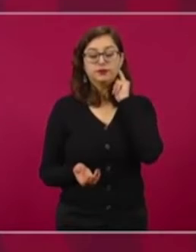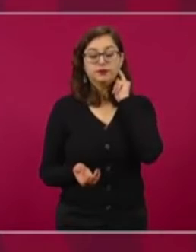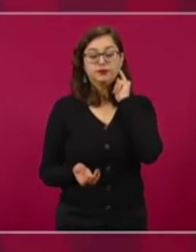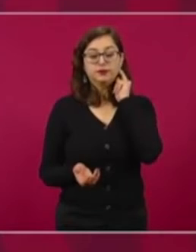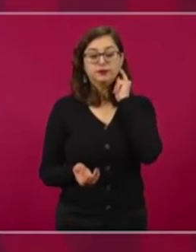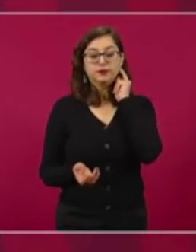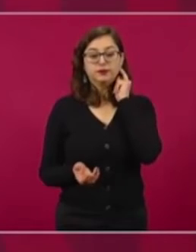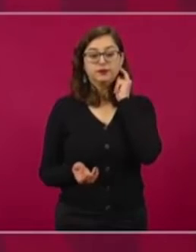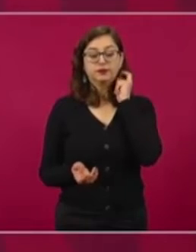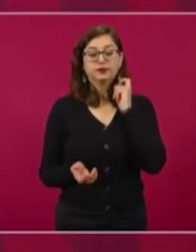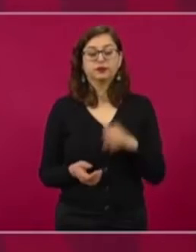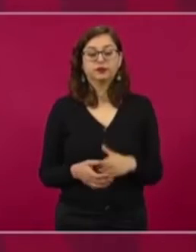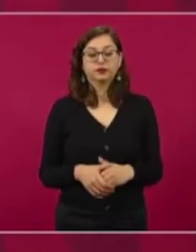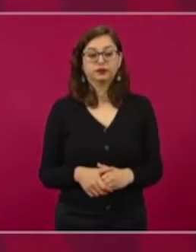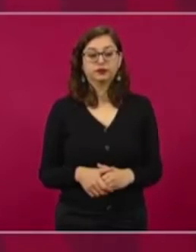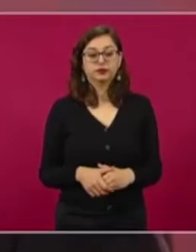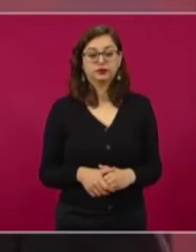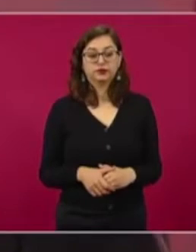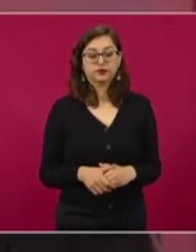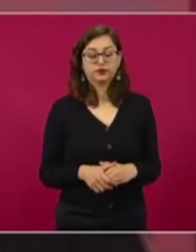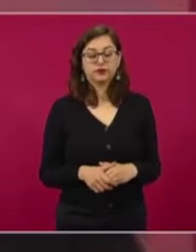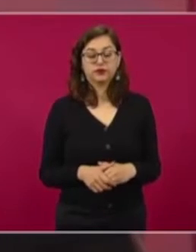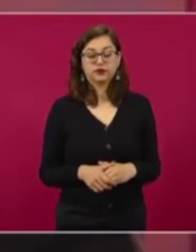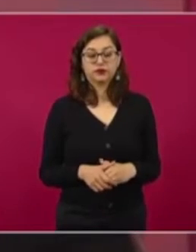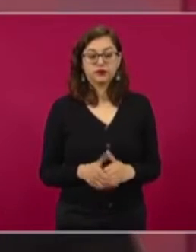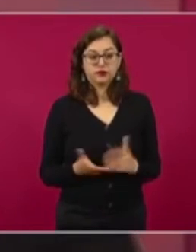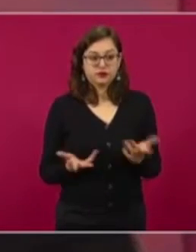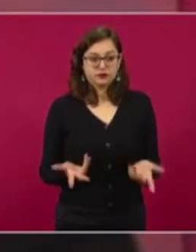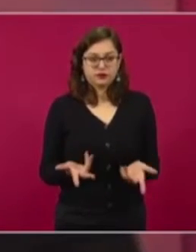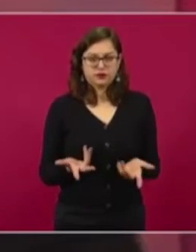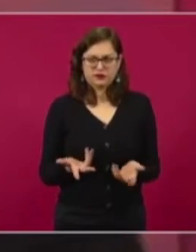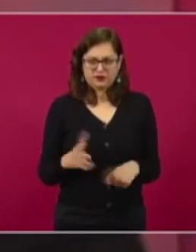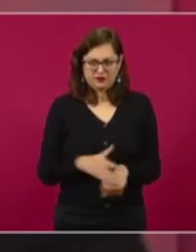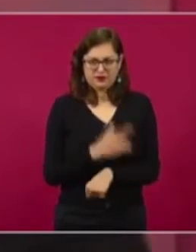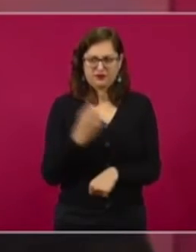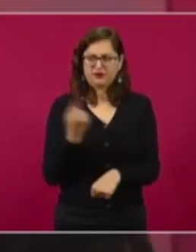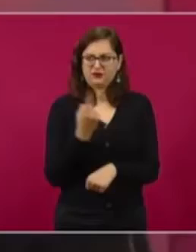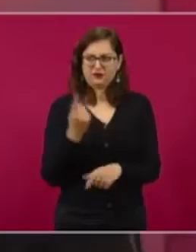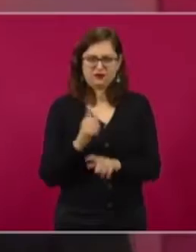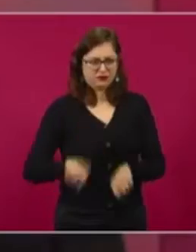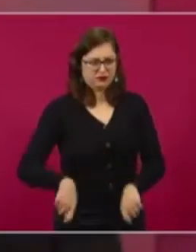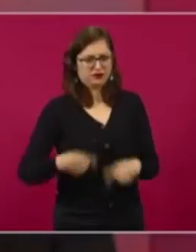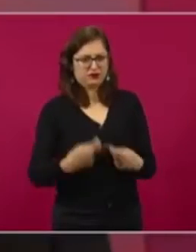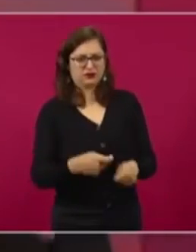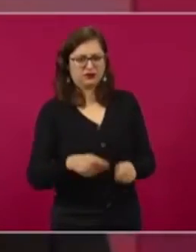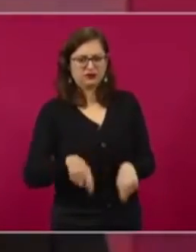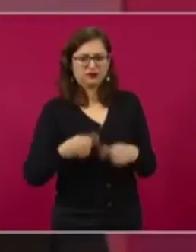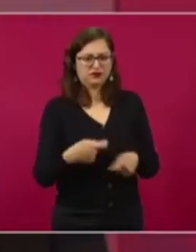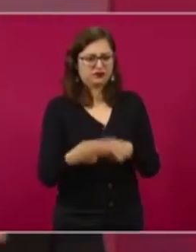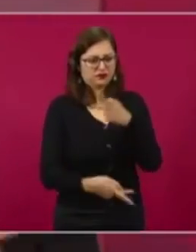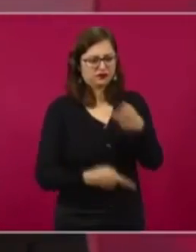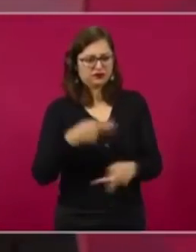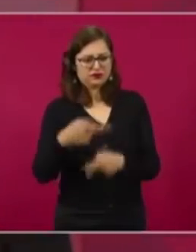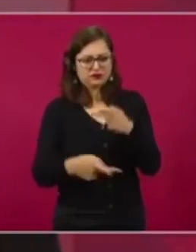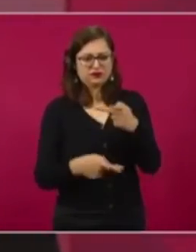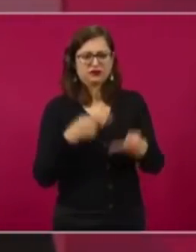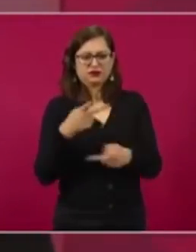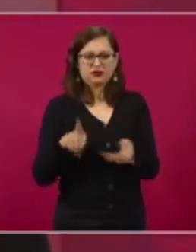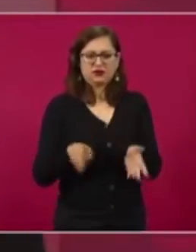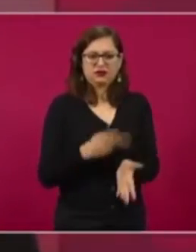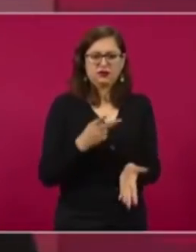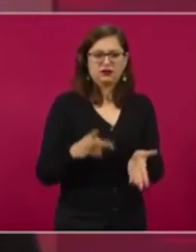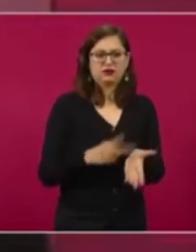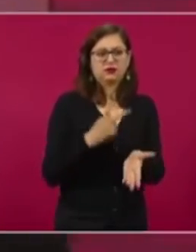Que no debieron otorgarse. Si un país está